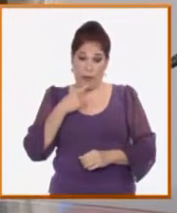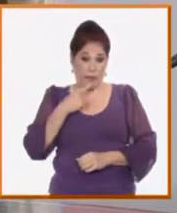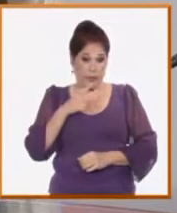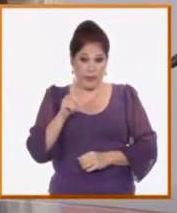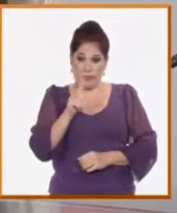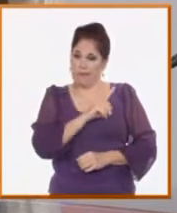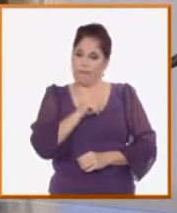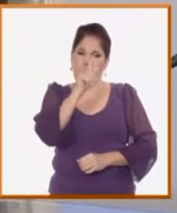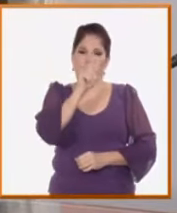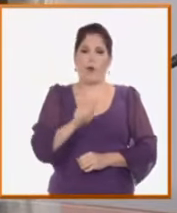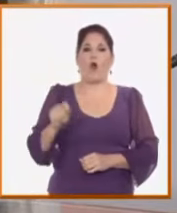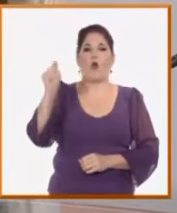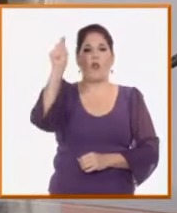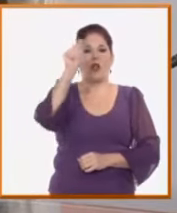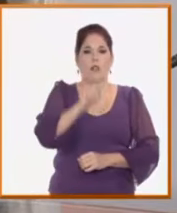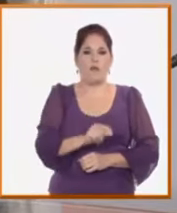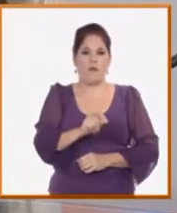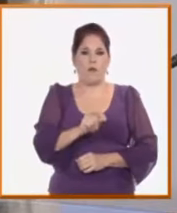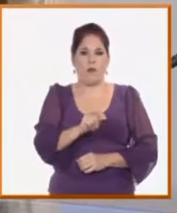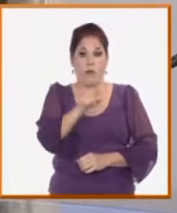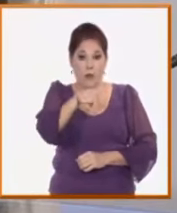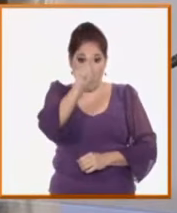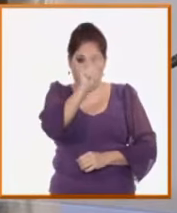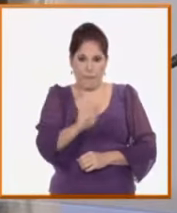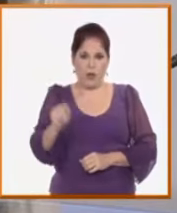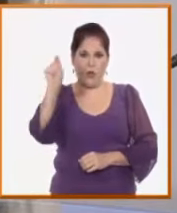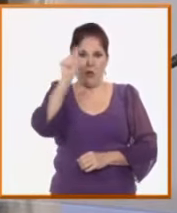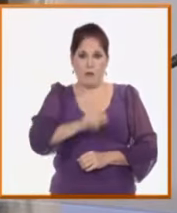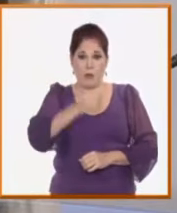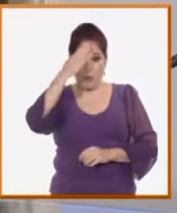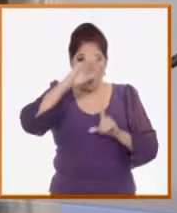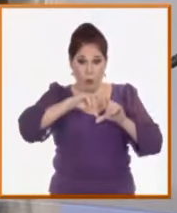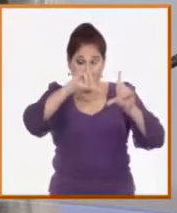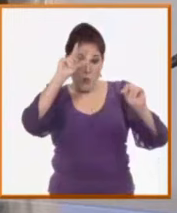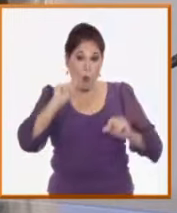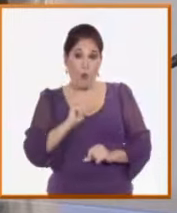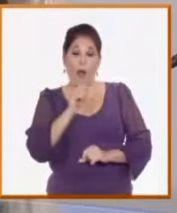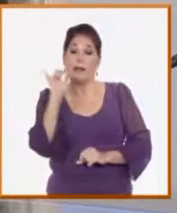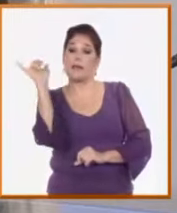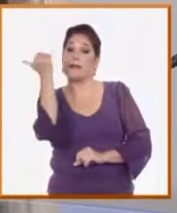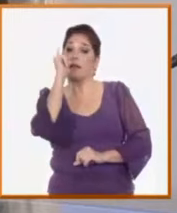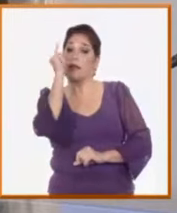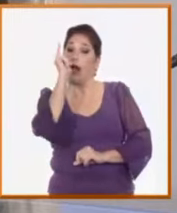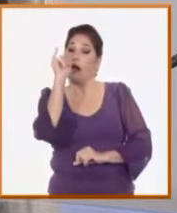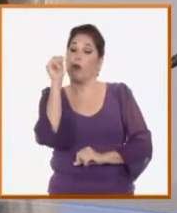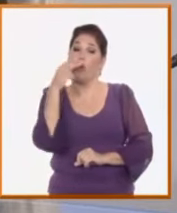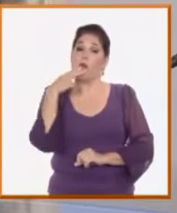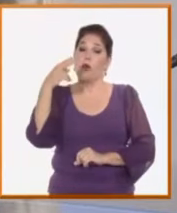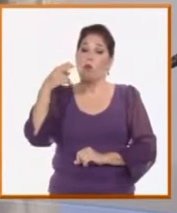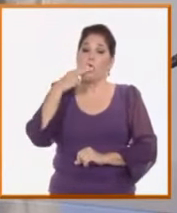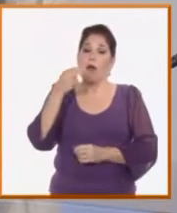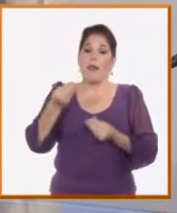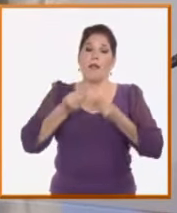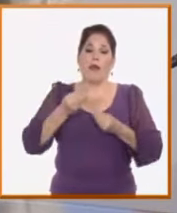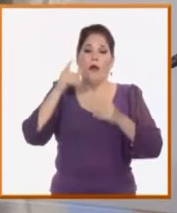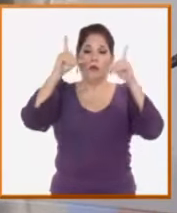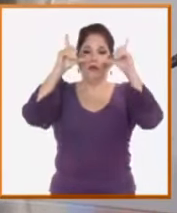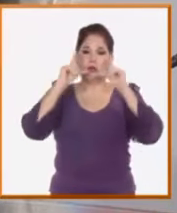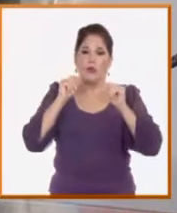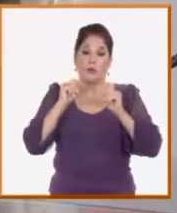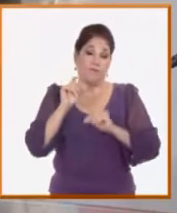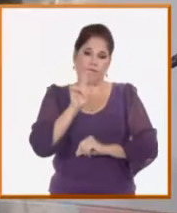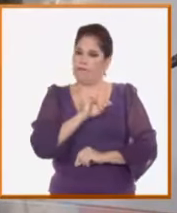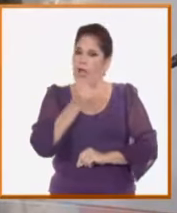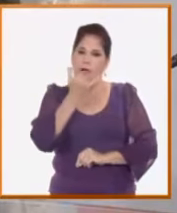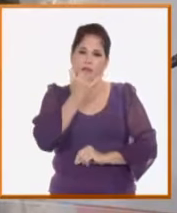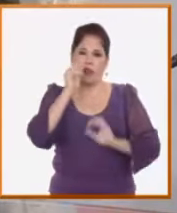eh la no introducción eh de este de este aditamento al país por lo dañino que